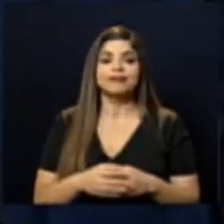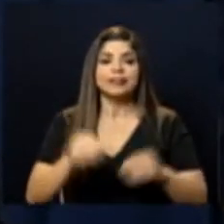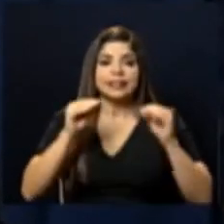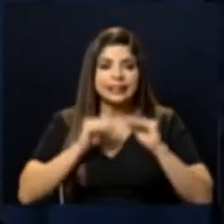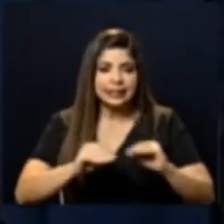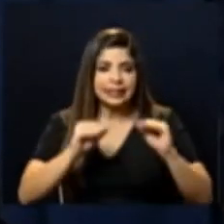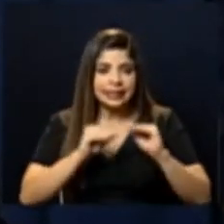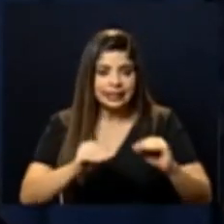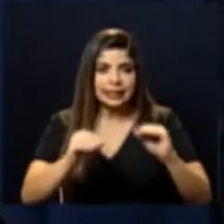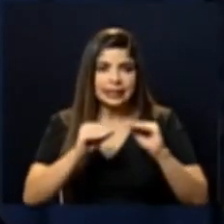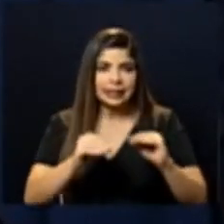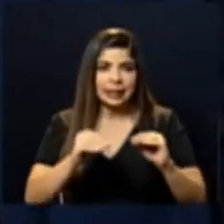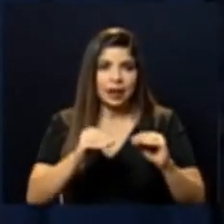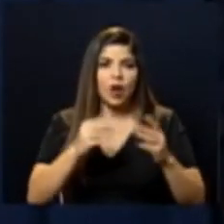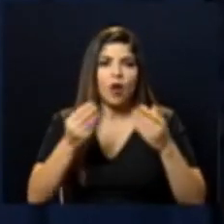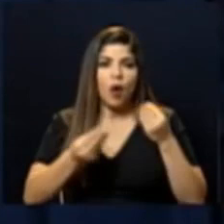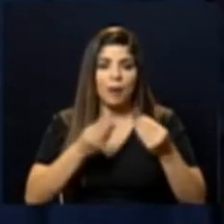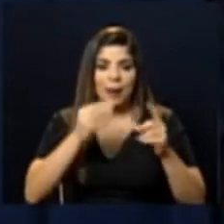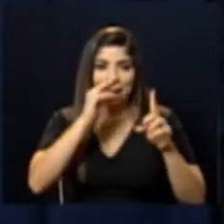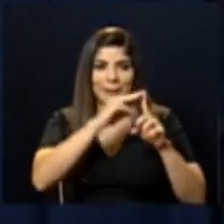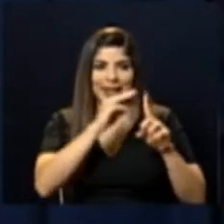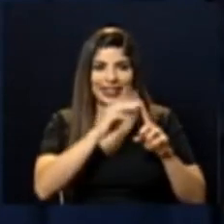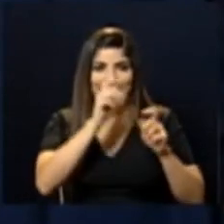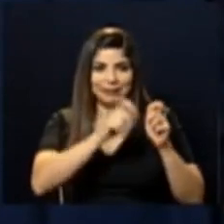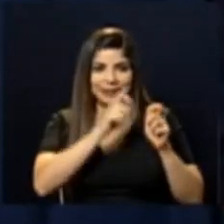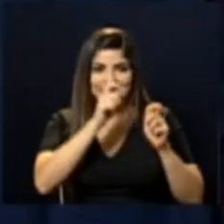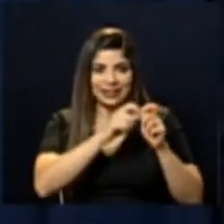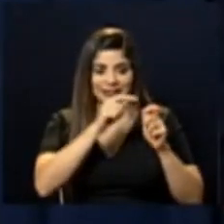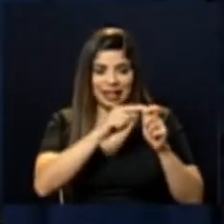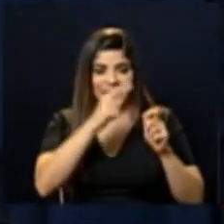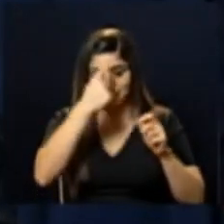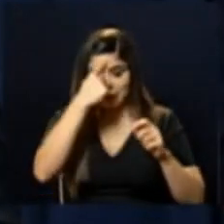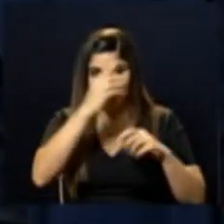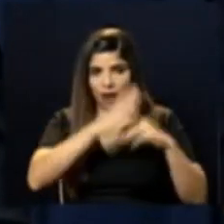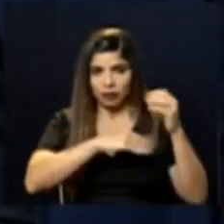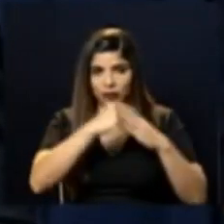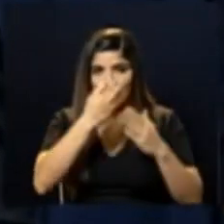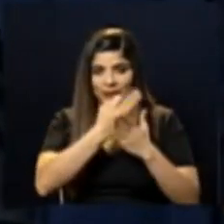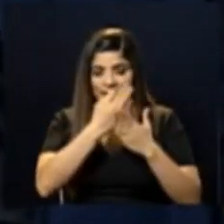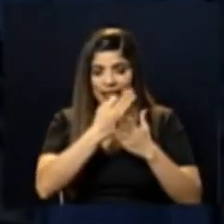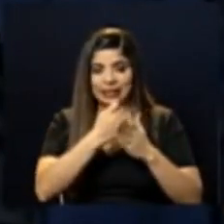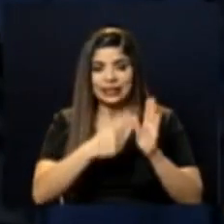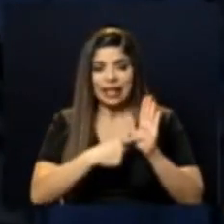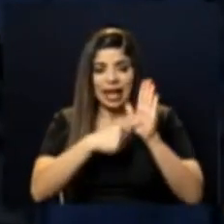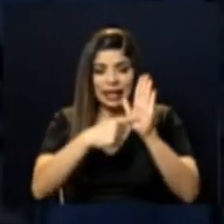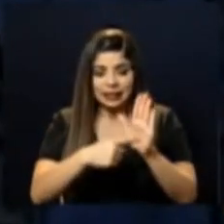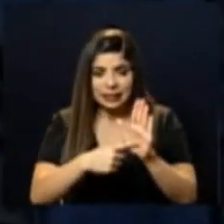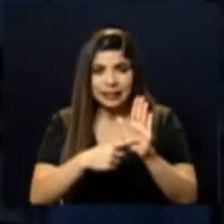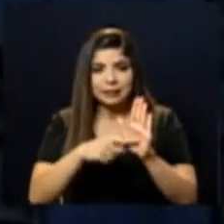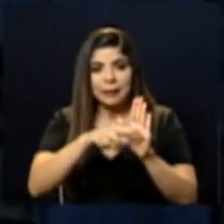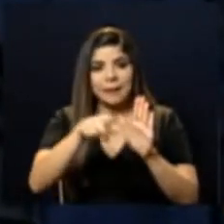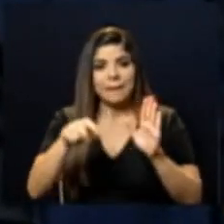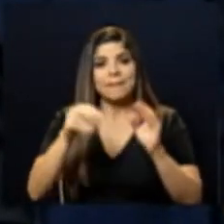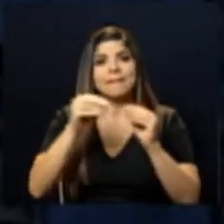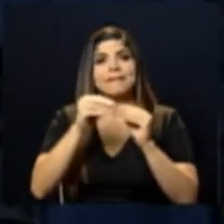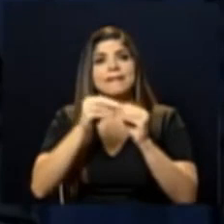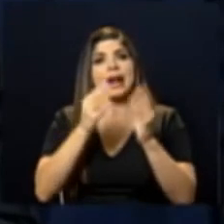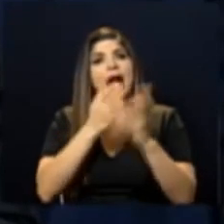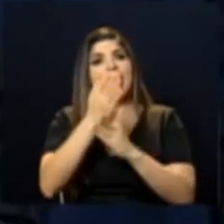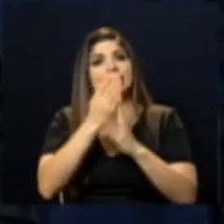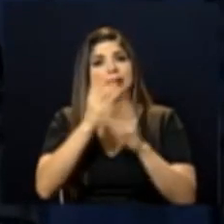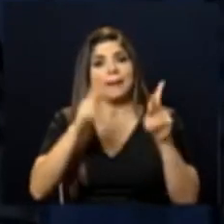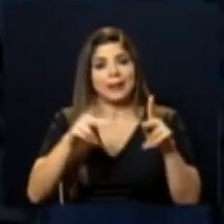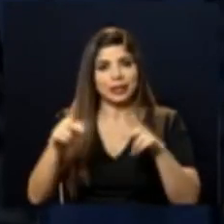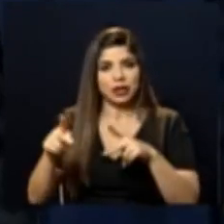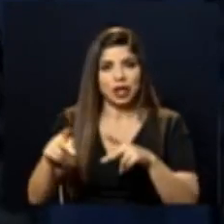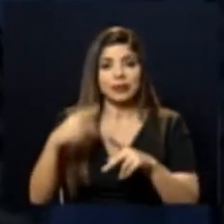instruye mediante metas específicas de inclusión financiera a brindar mayor acceso a personas y